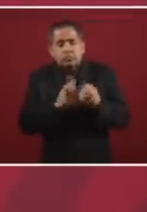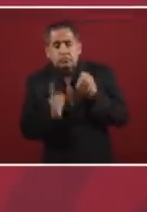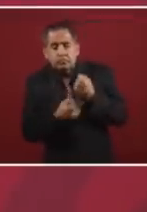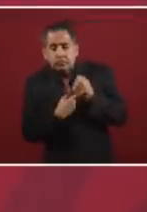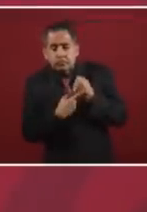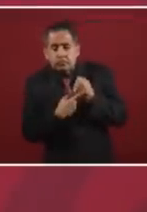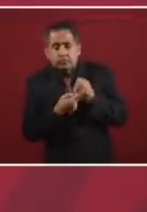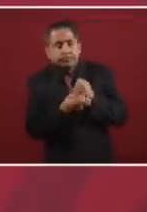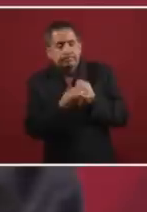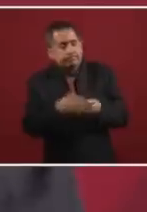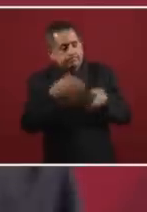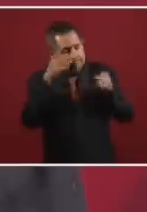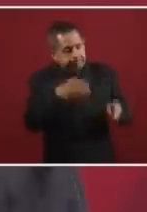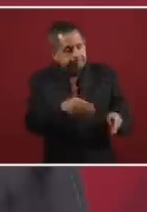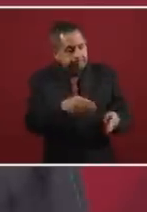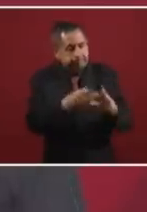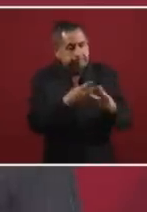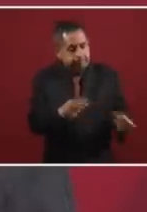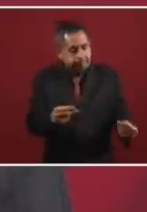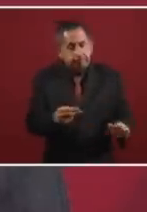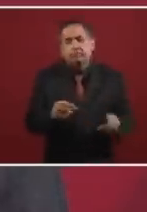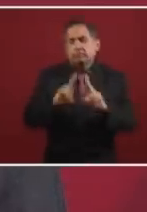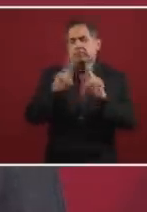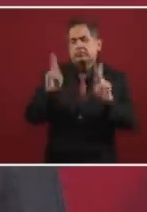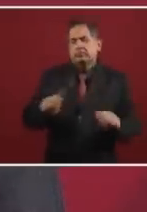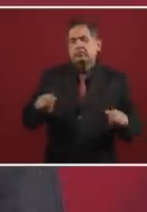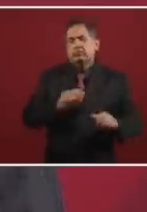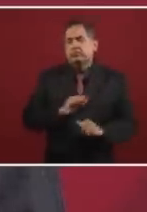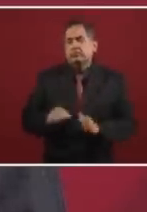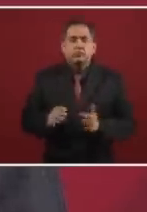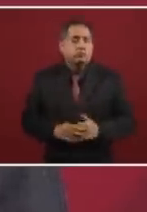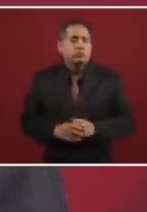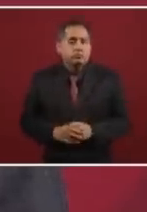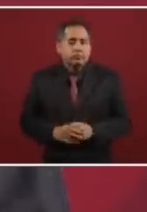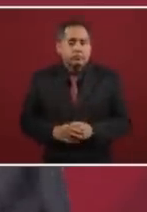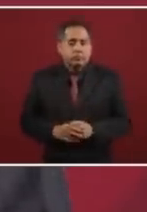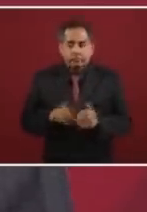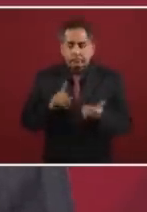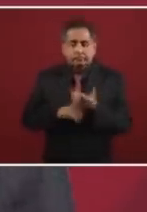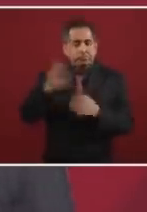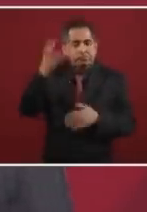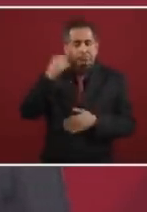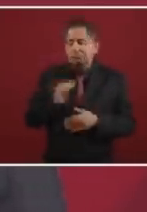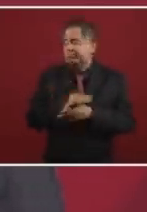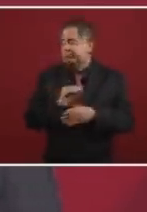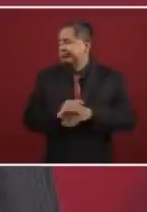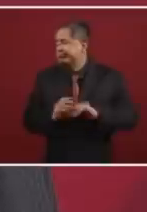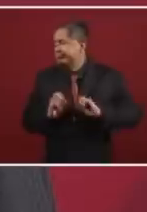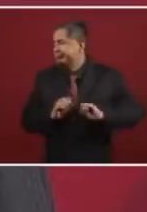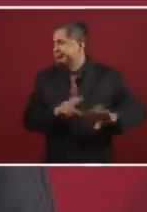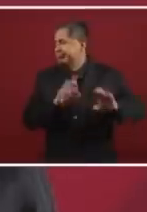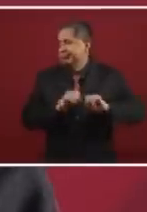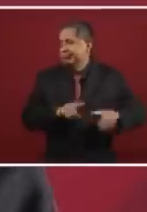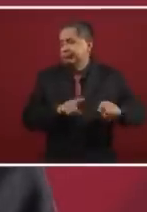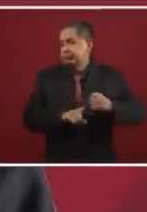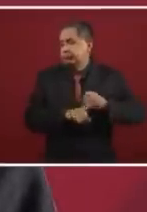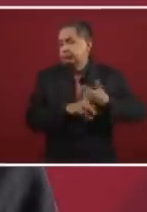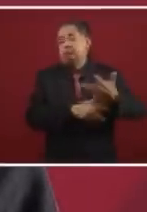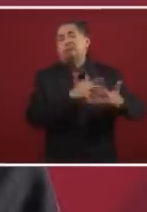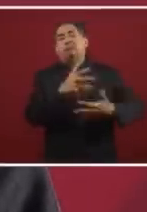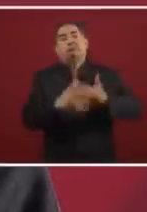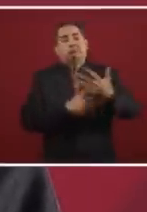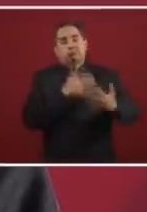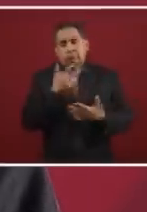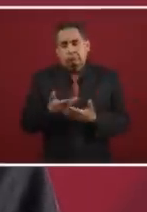vamos a garantizar la paz porque se desatendió el problema social